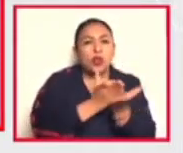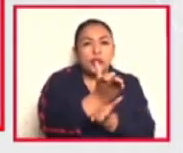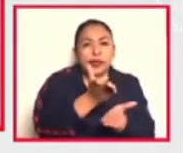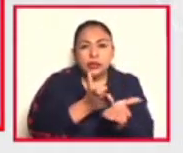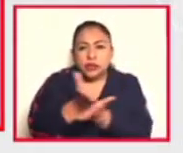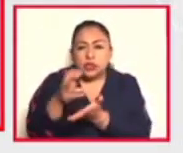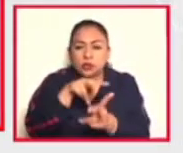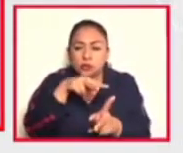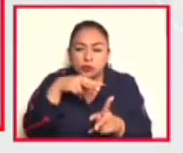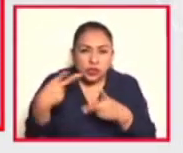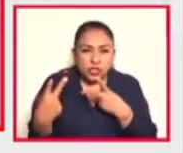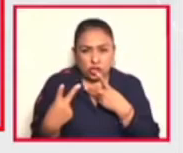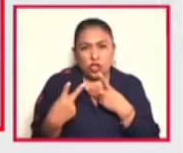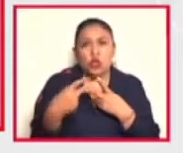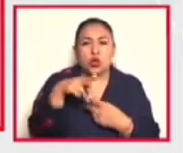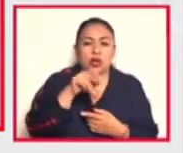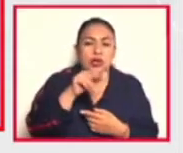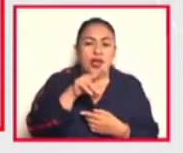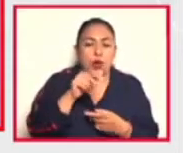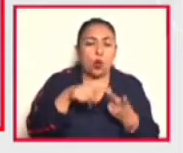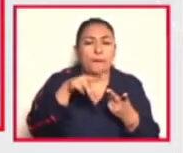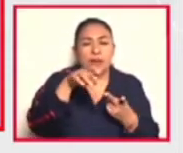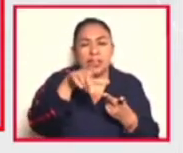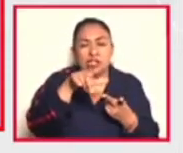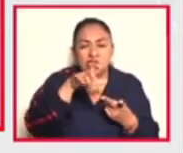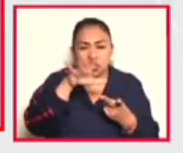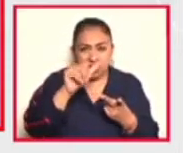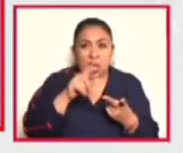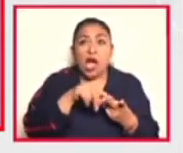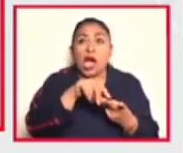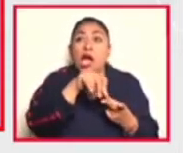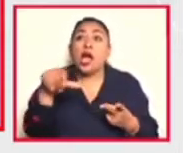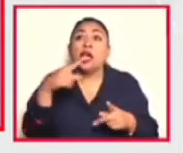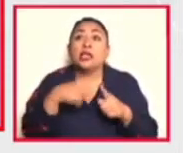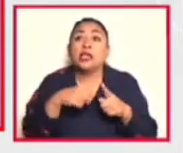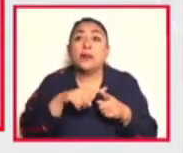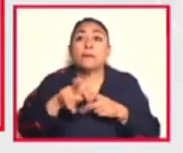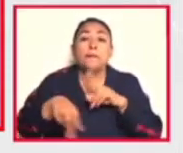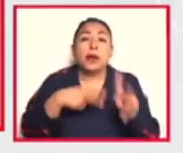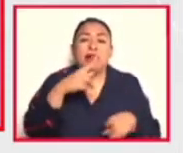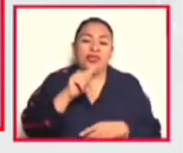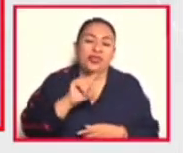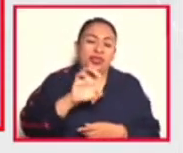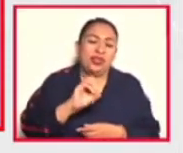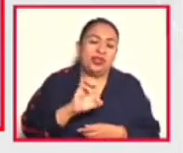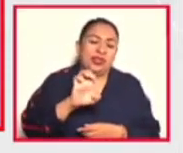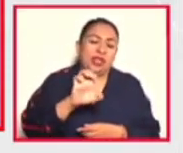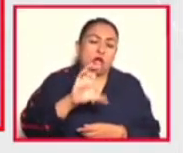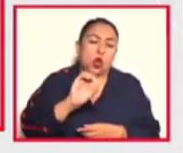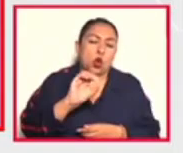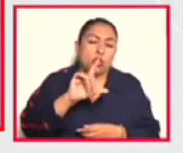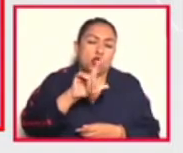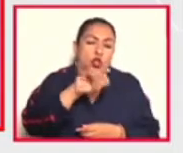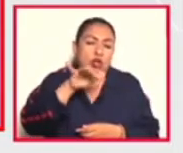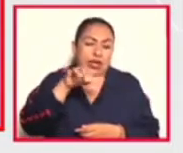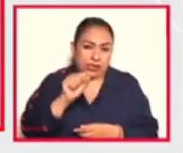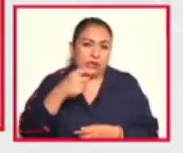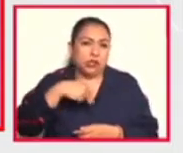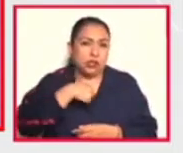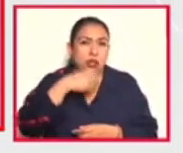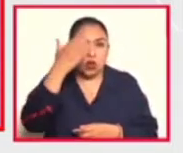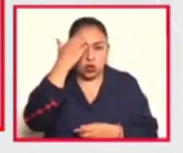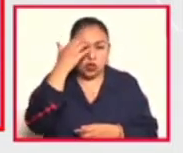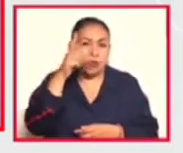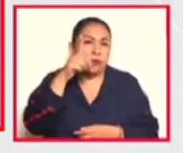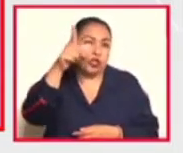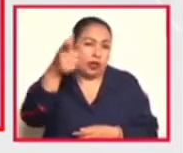cosmovisión náhuatl mexica a los que se dirigen las teoyolias o esencias que nosotros conocemos como almas y que